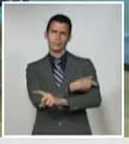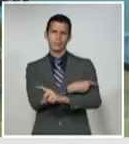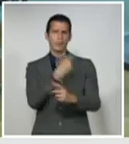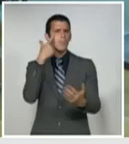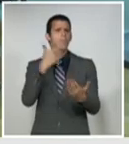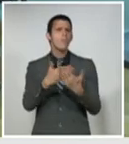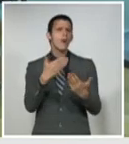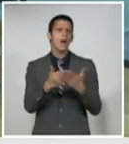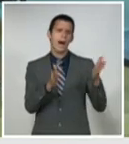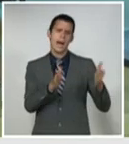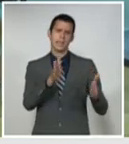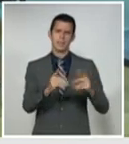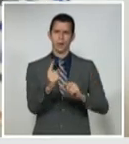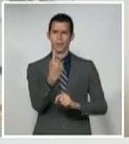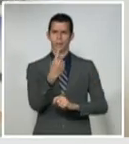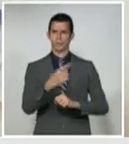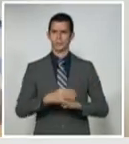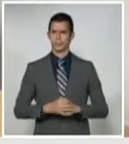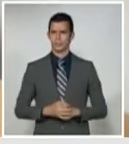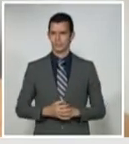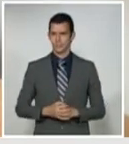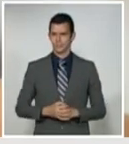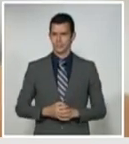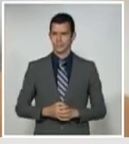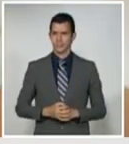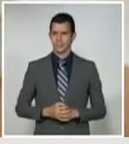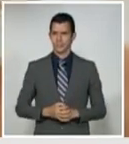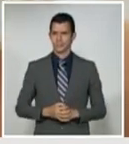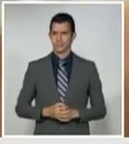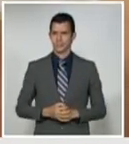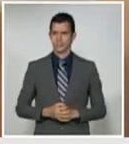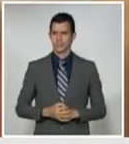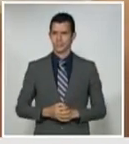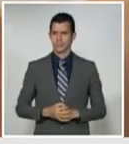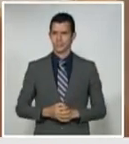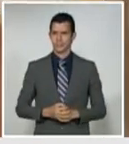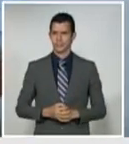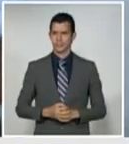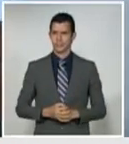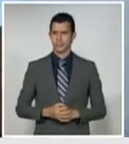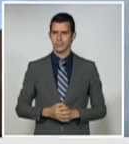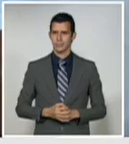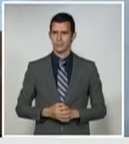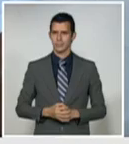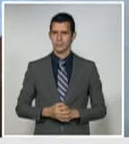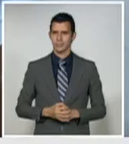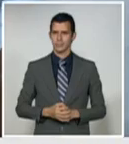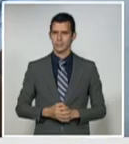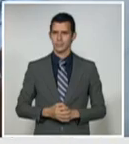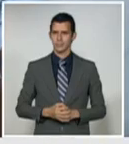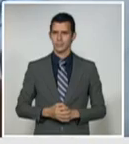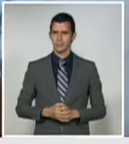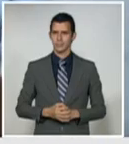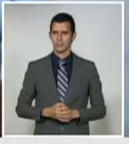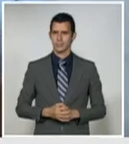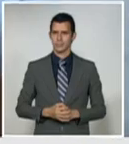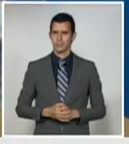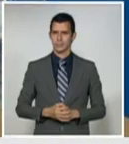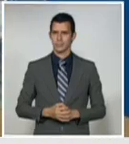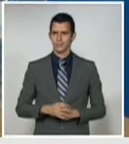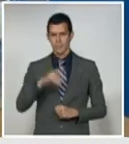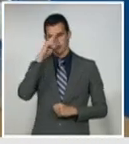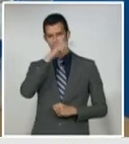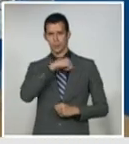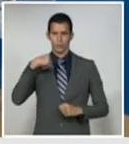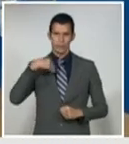correcto cumplimiento de los protocolos del ensayo clínico fase 3 de Soberana 02 en el sitio de mayor número de sujetos vacunados